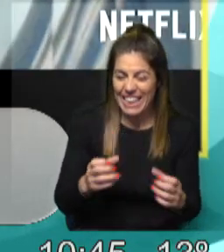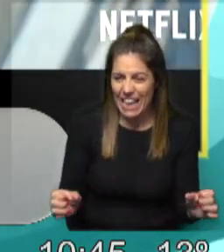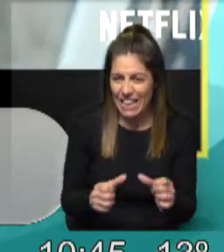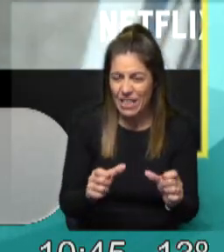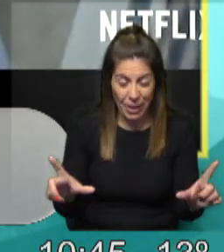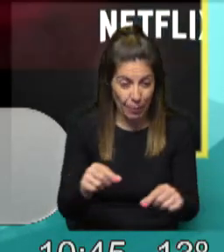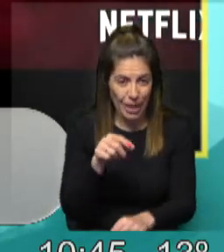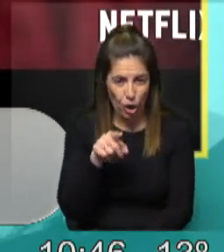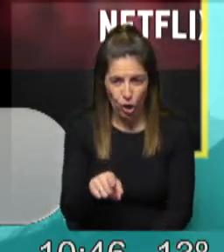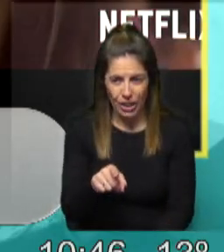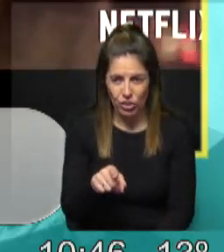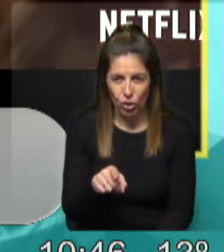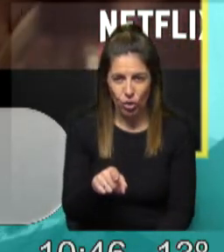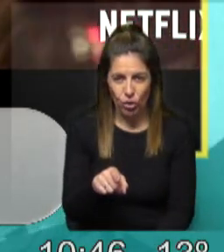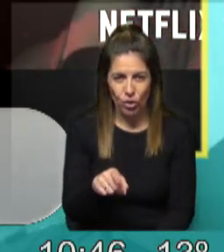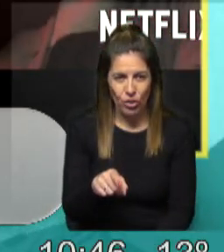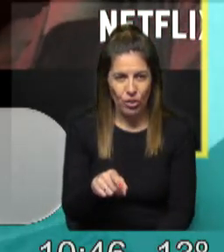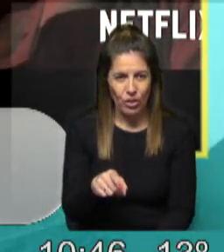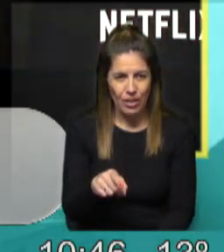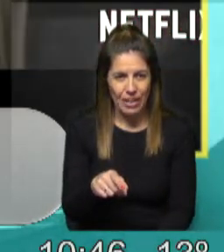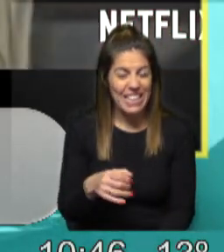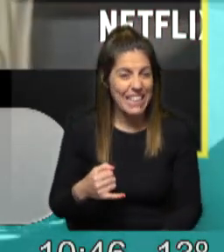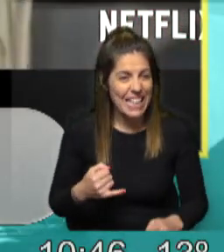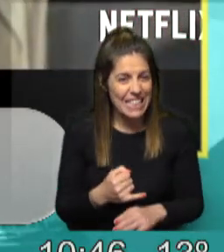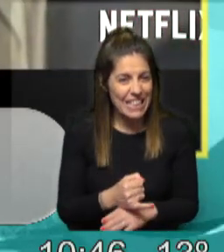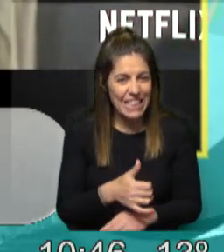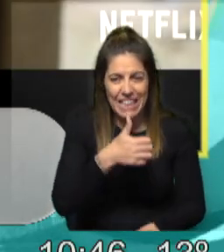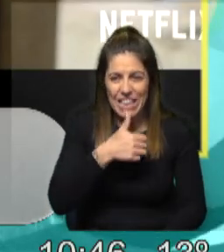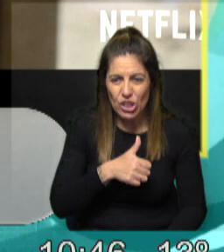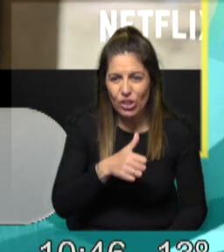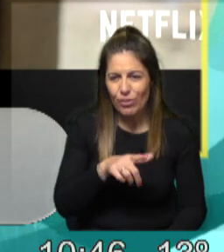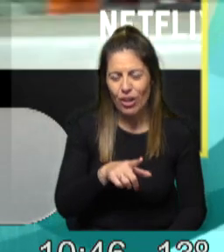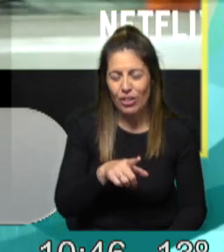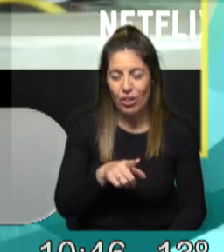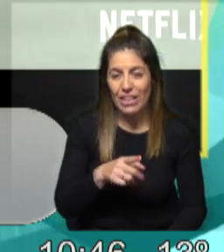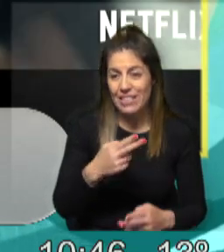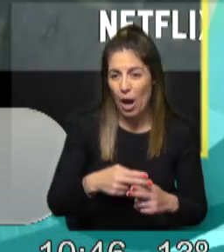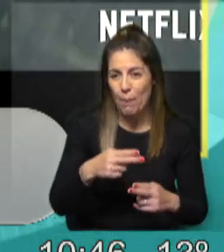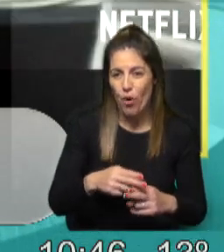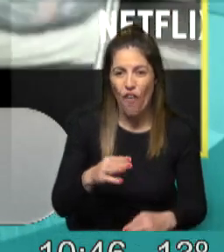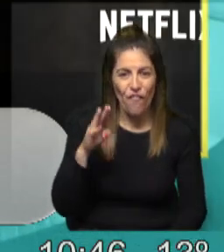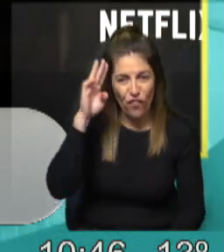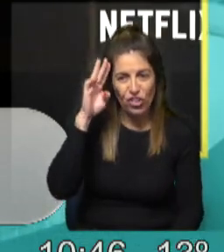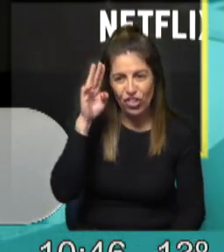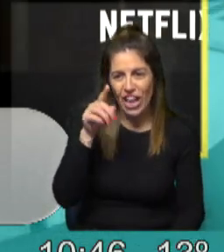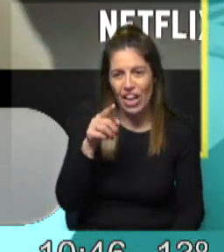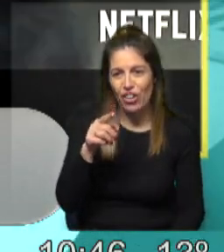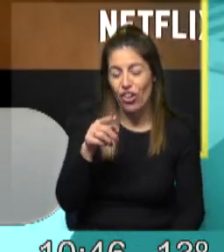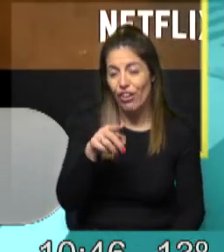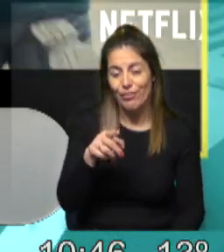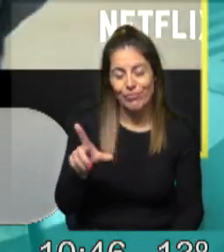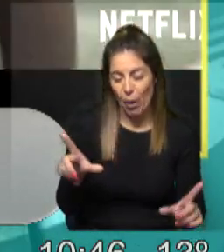terminar con esto. Ese accidente histórico que se llamó Bolsonaro terminó con esas regulaciones. Ahora